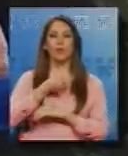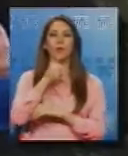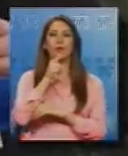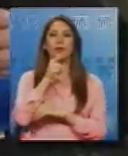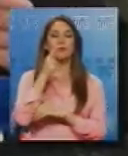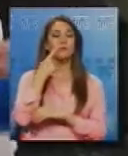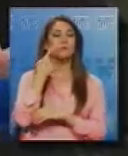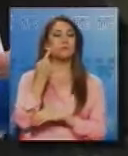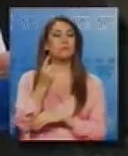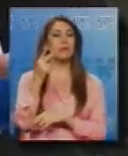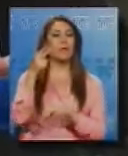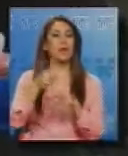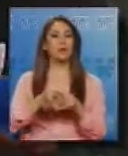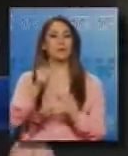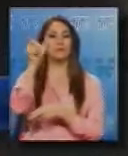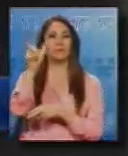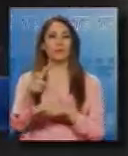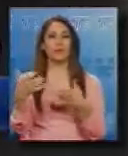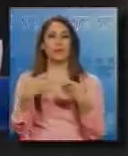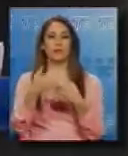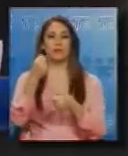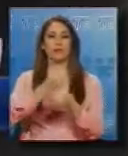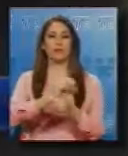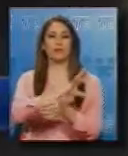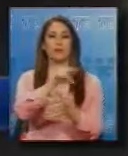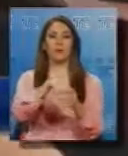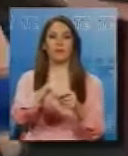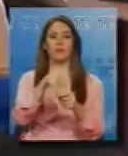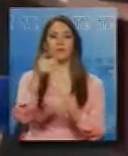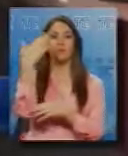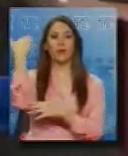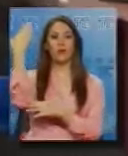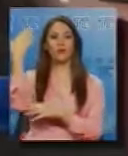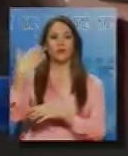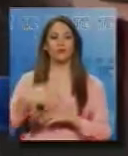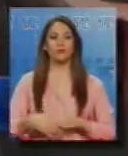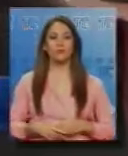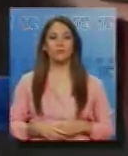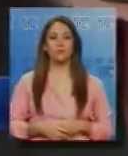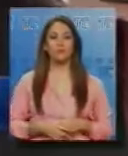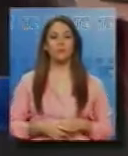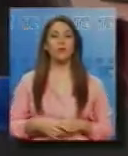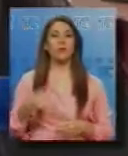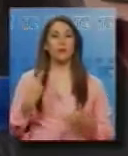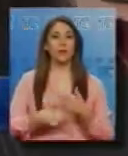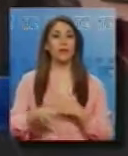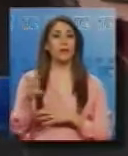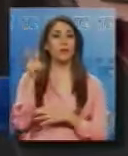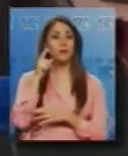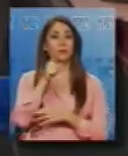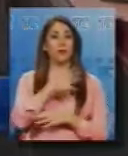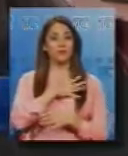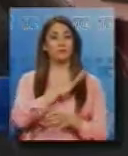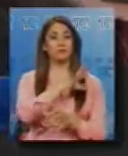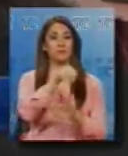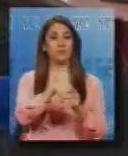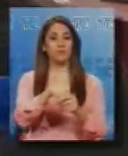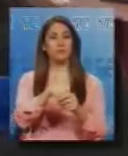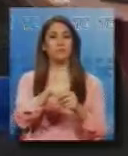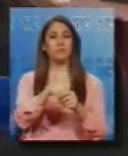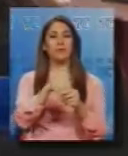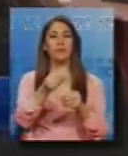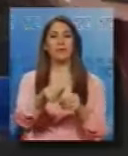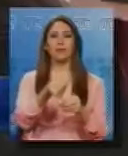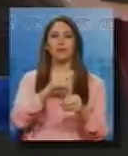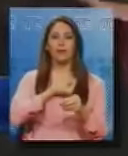una supuesta ex integrante del equipo de trabajo de Marta Roldós. Traslada esos audios de los cuales ella formó parte y los